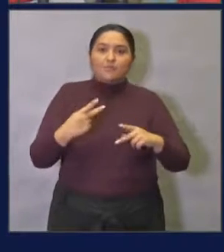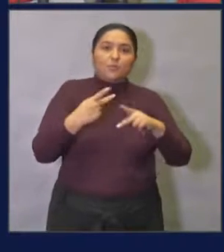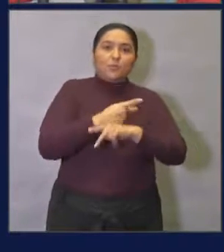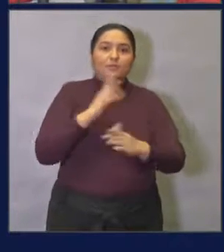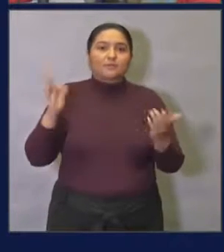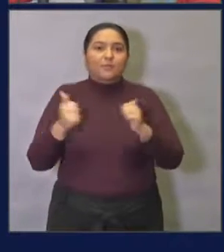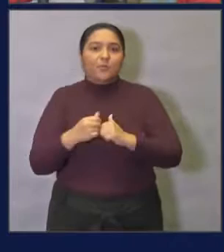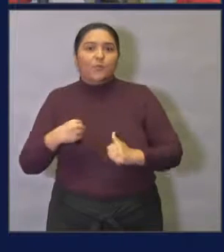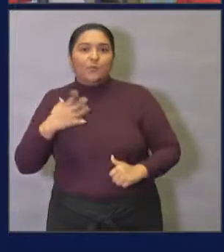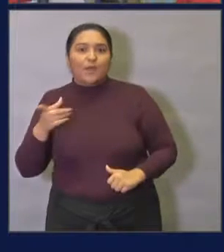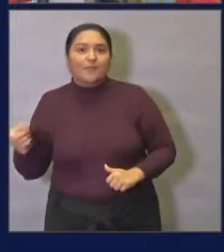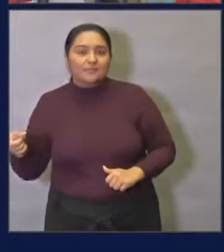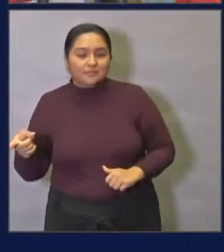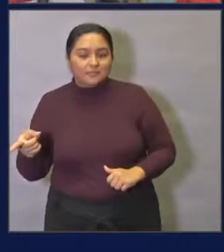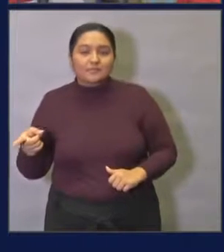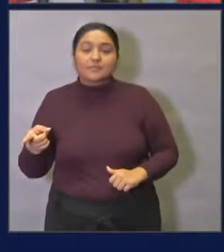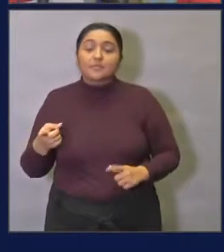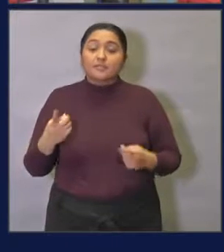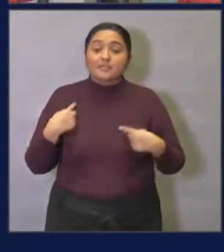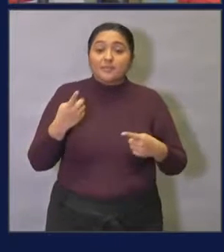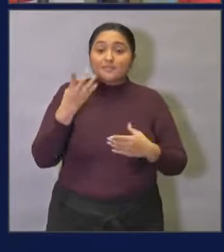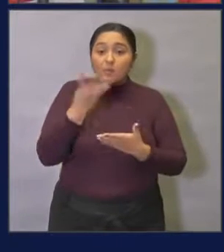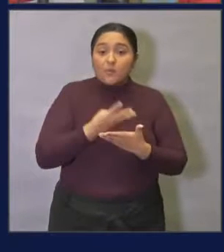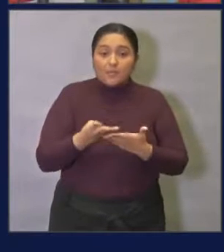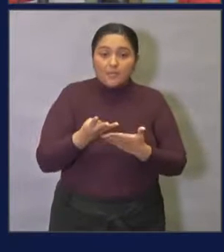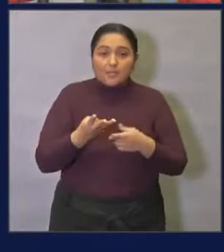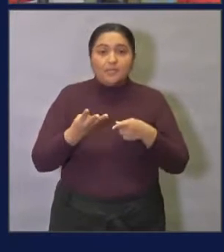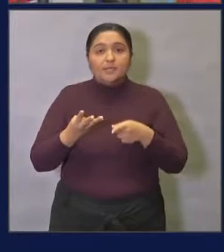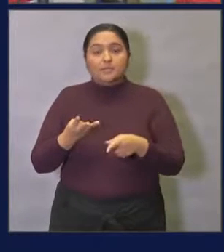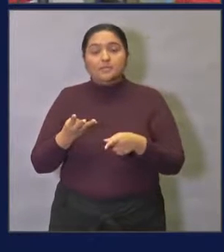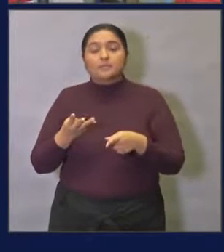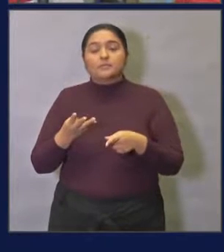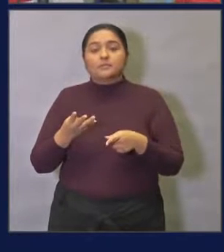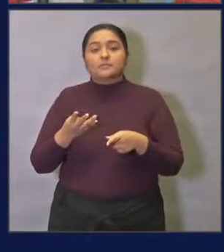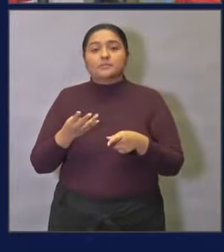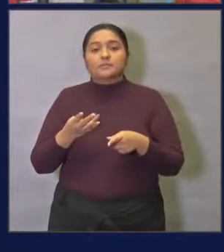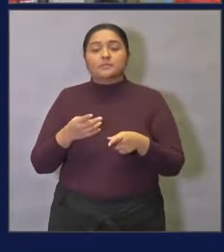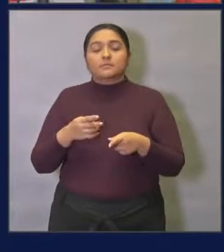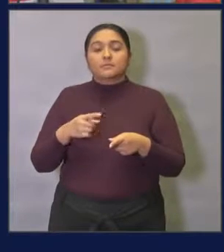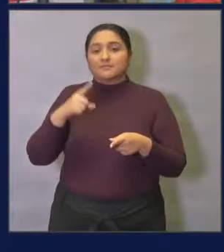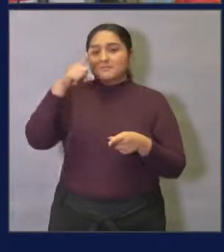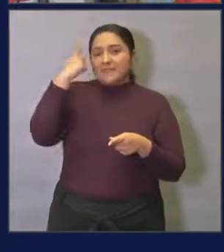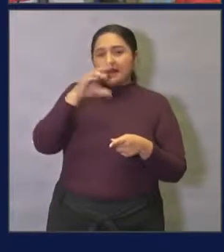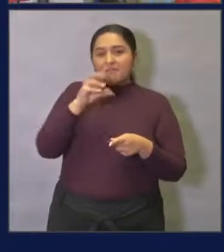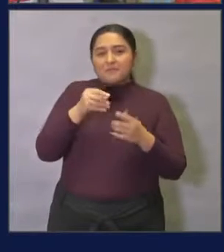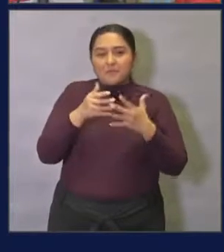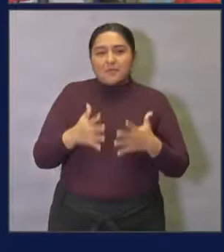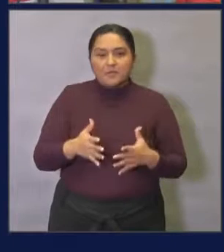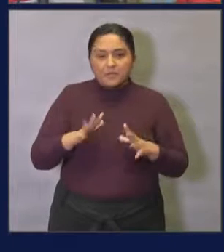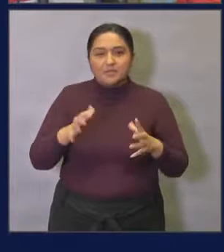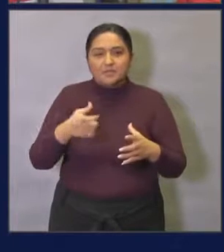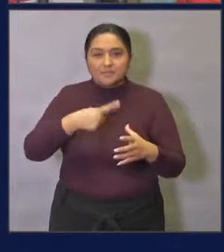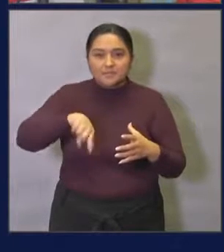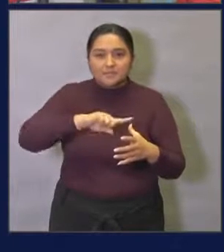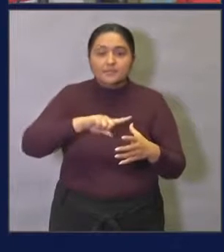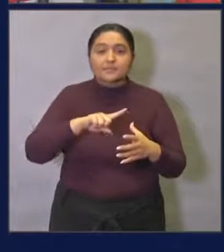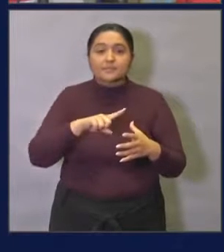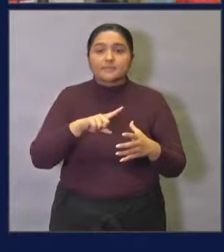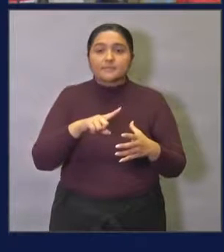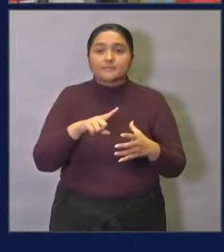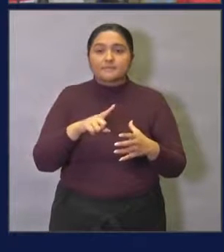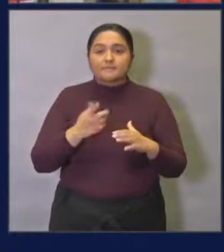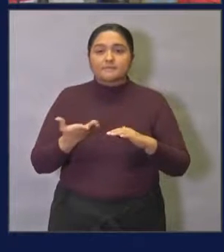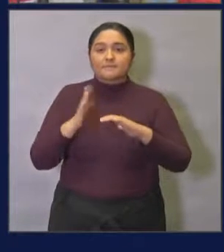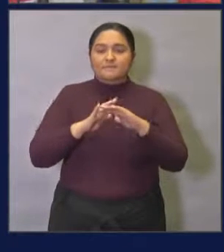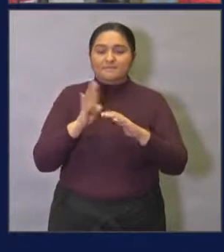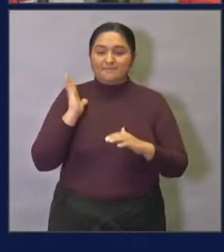blancos. En 4 semanas, la tasa de mortalidad de los residentes afroamericanos ha aumentado de menos de